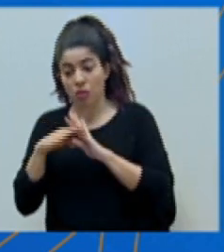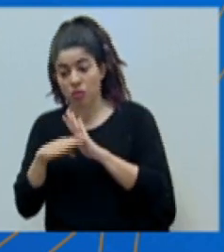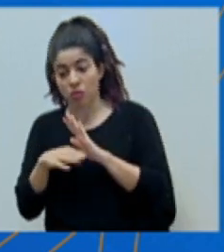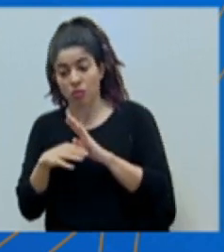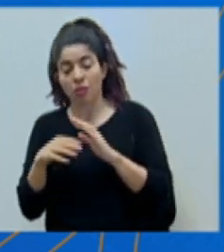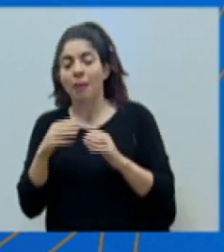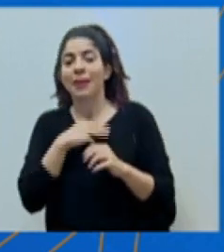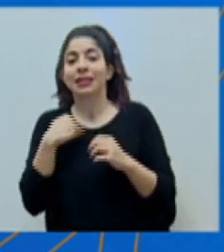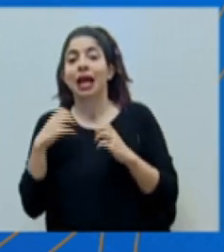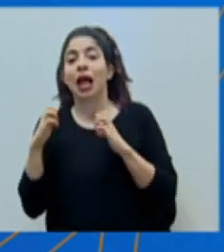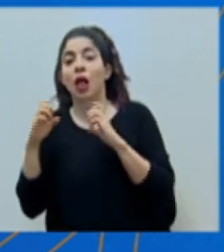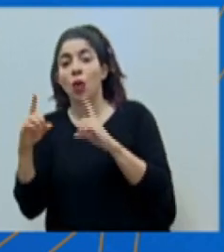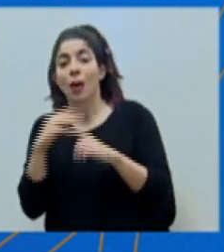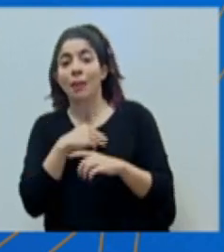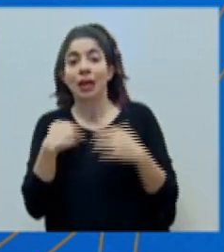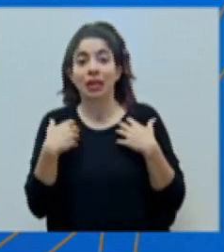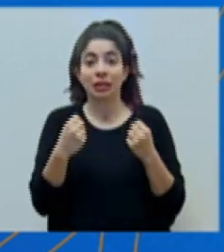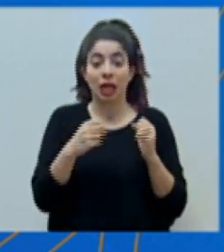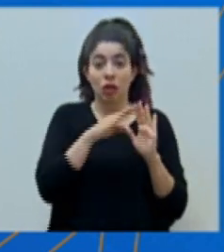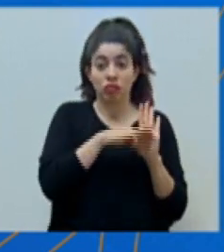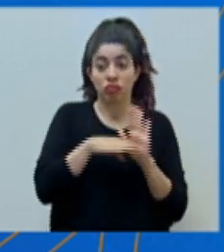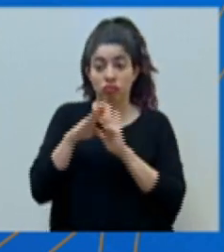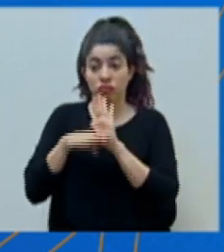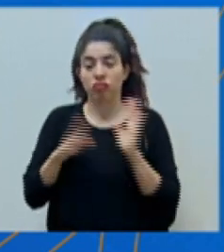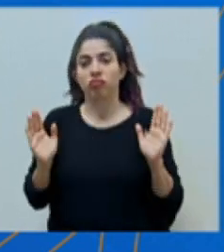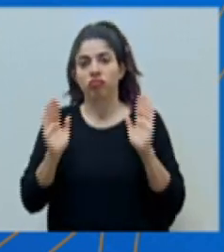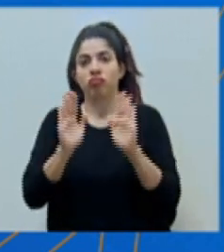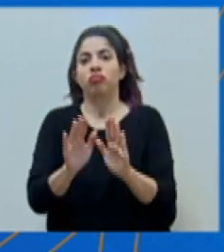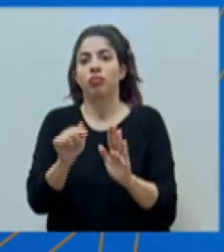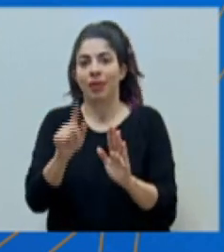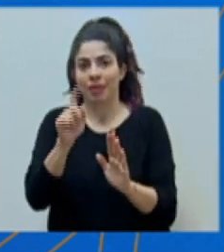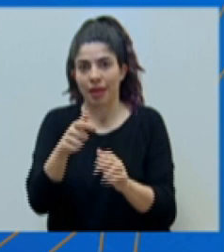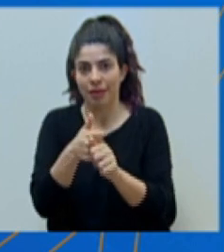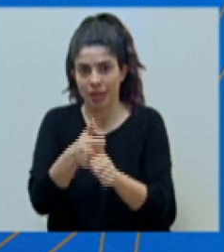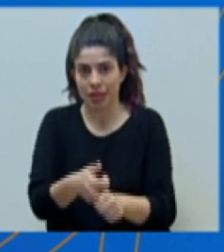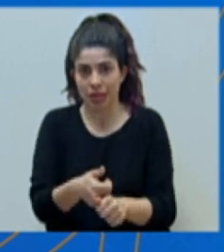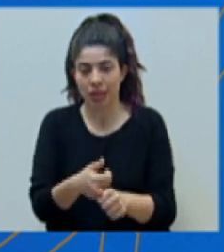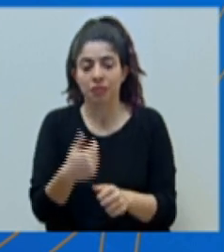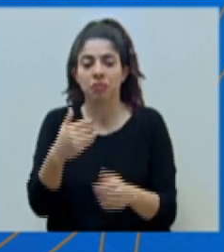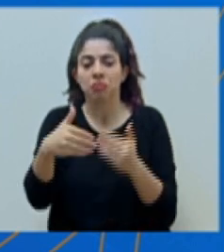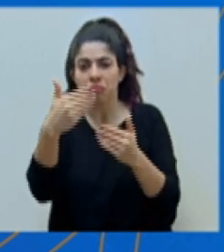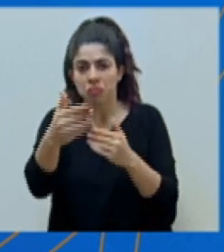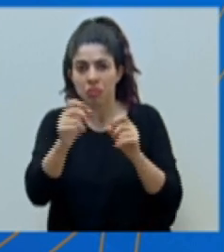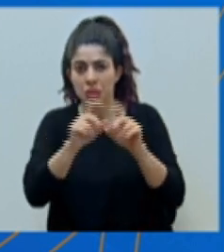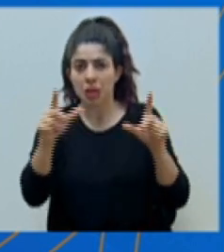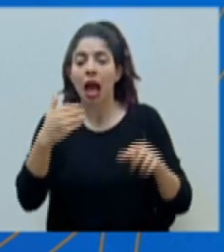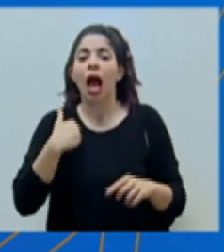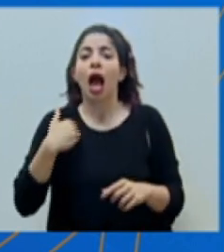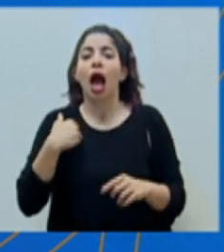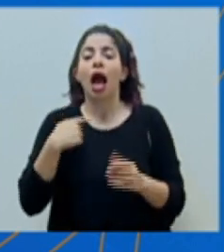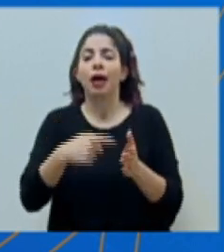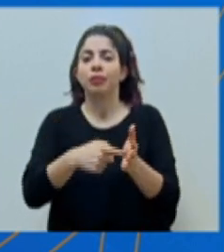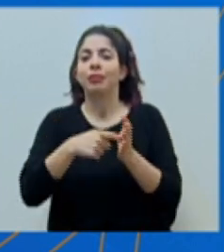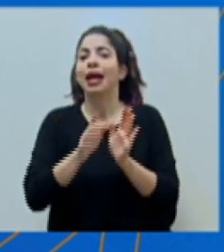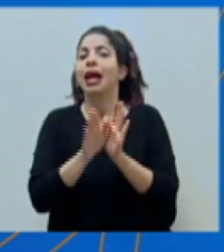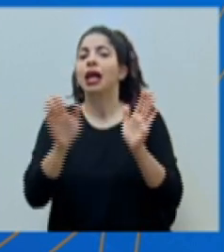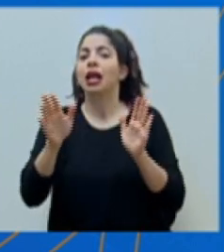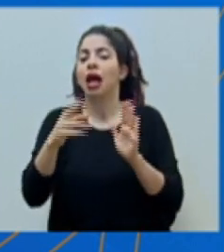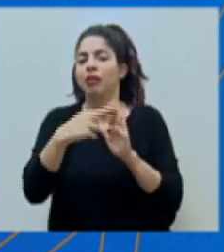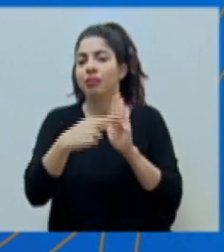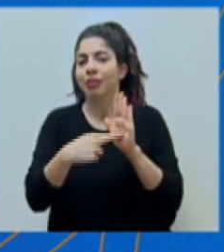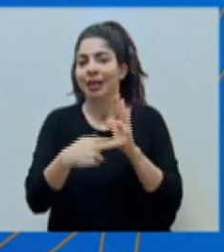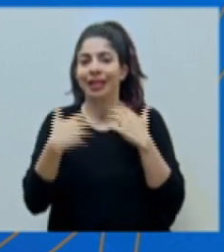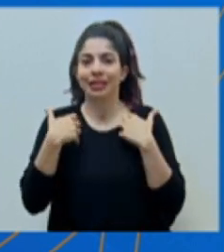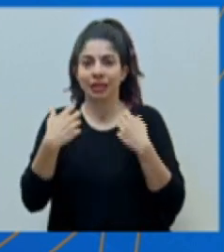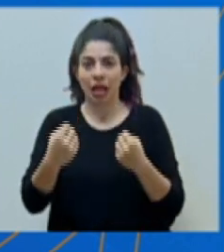Pública. Tenemos unas disposiciones generales sanitarias, ¿podemos avanzar, por favor? Unas disposiciones generales sanitarias,